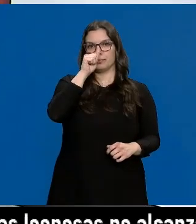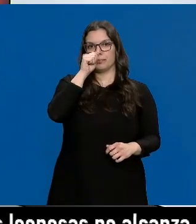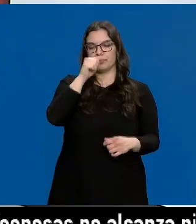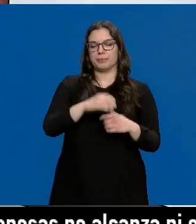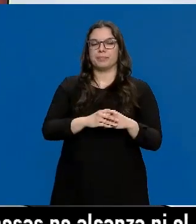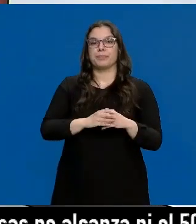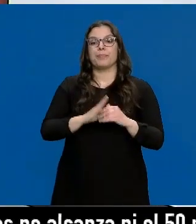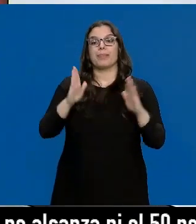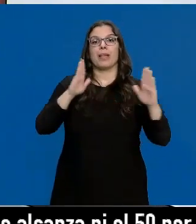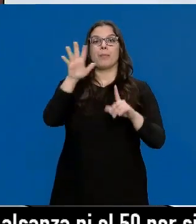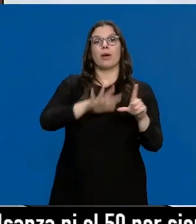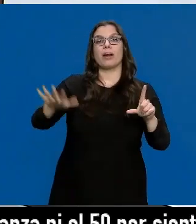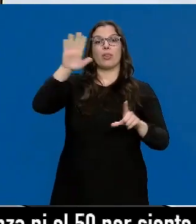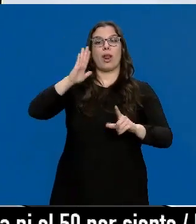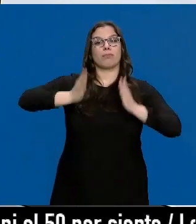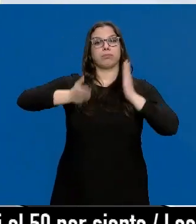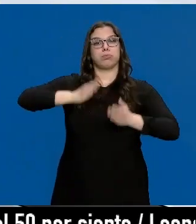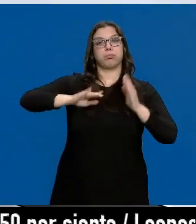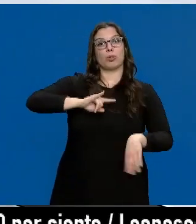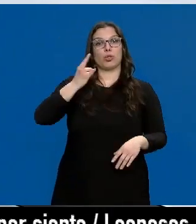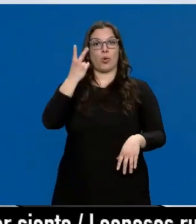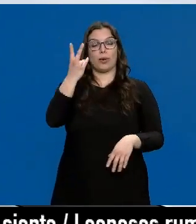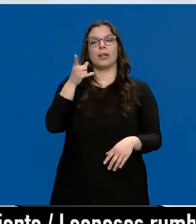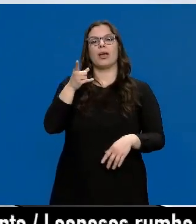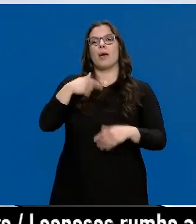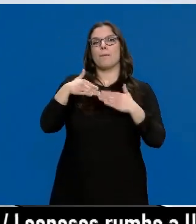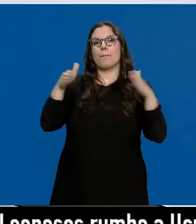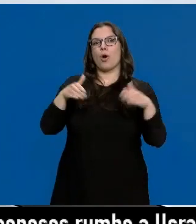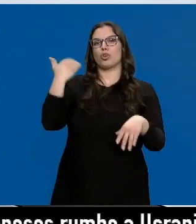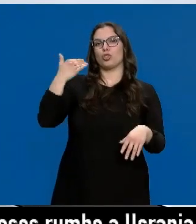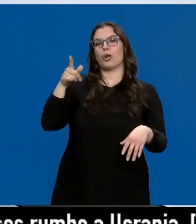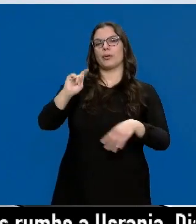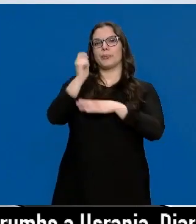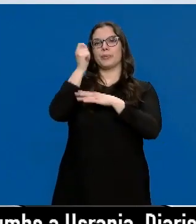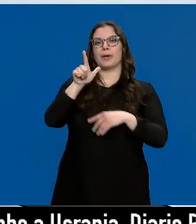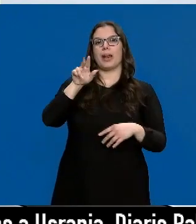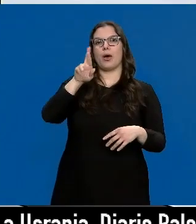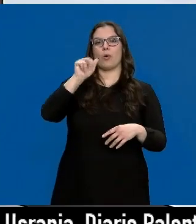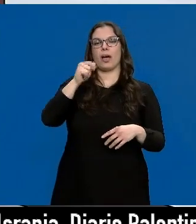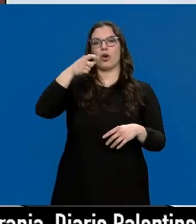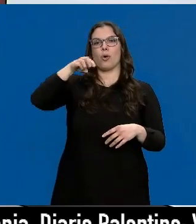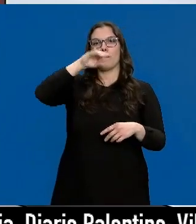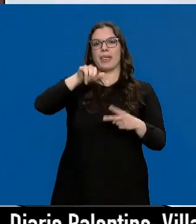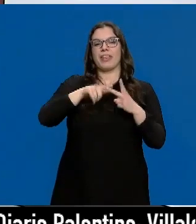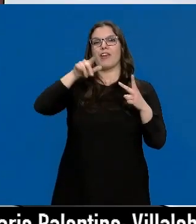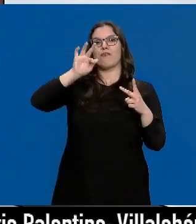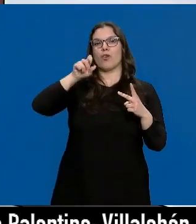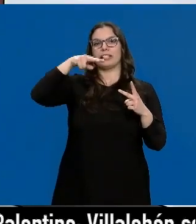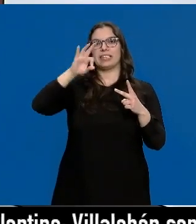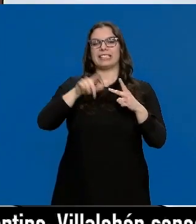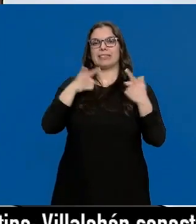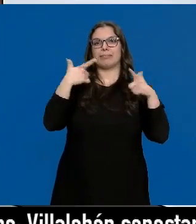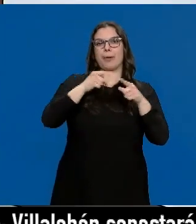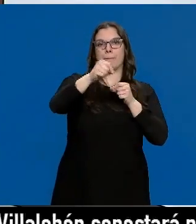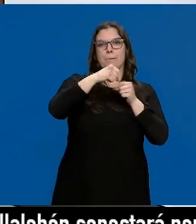La temporada nacional de duatlón ha dado el pistoletazo de salida en Soria con triunfos de Laura Gómez y Gonzalo Fuentes en la modalidad de